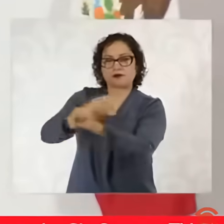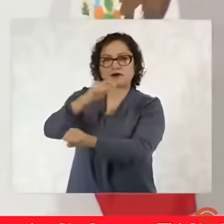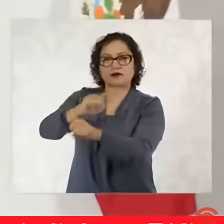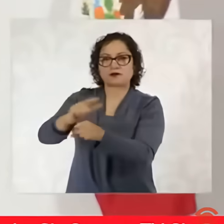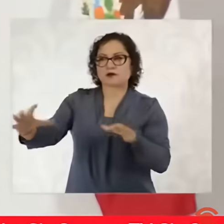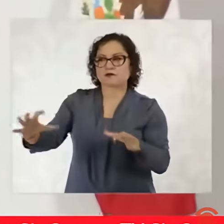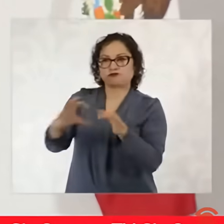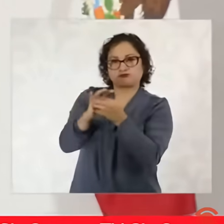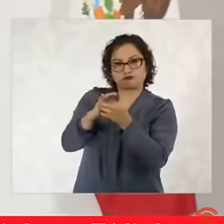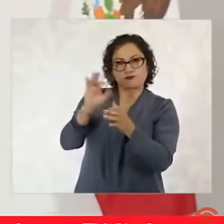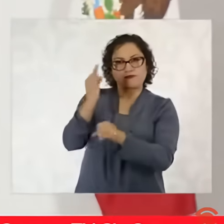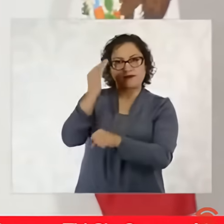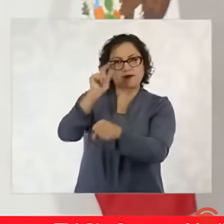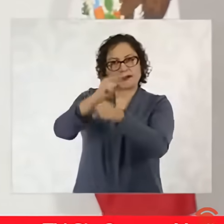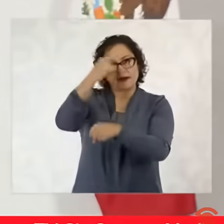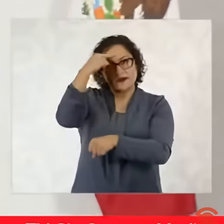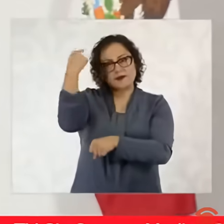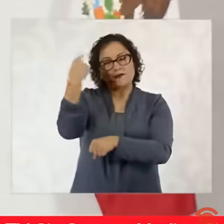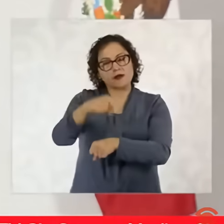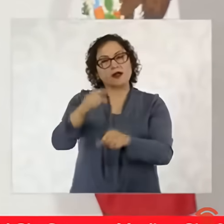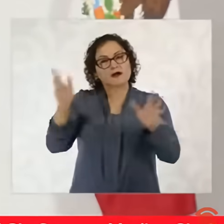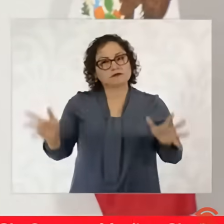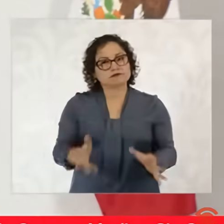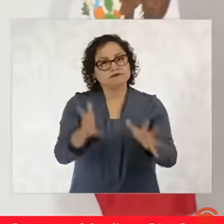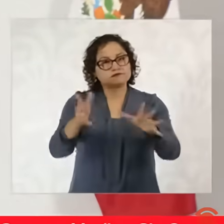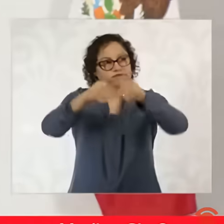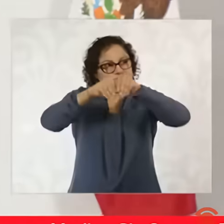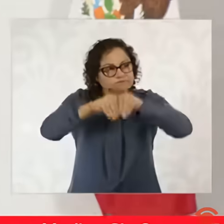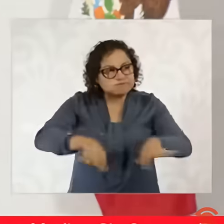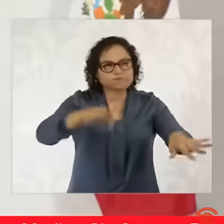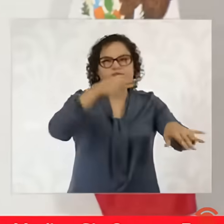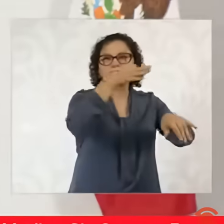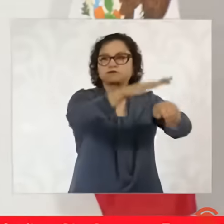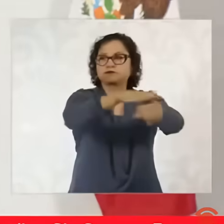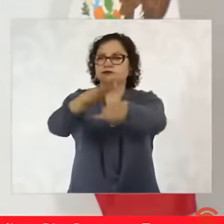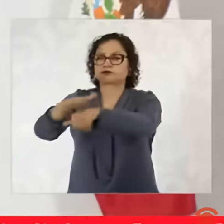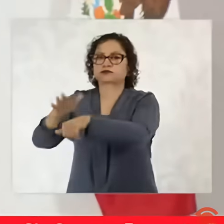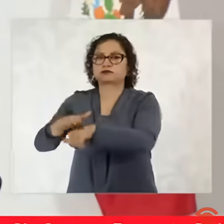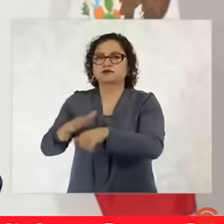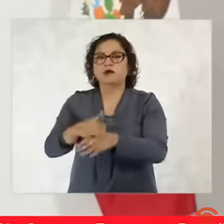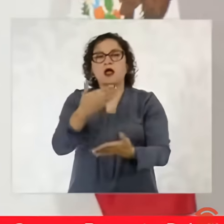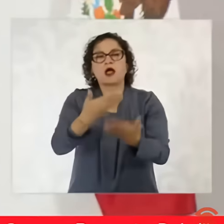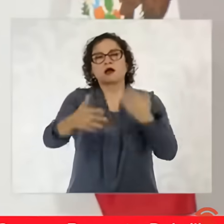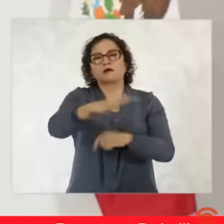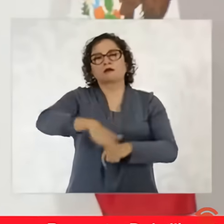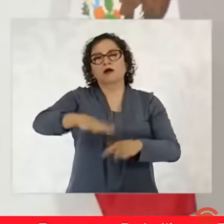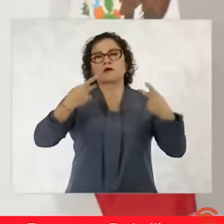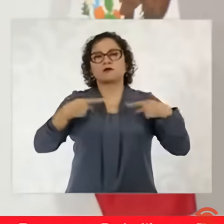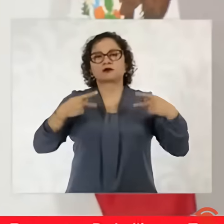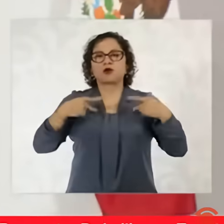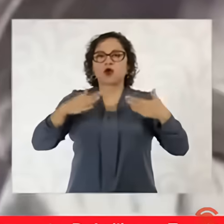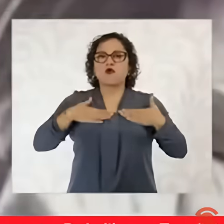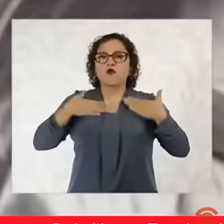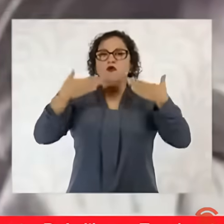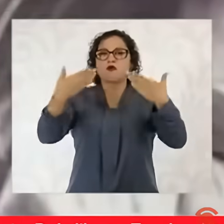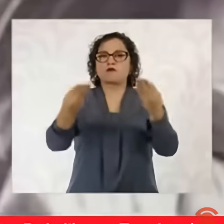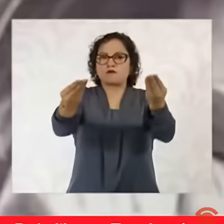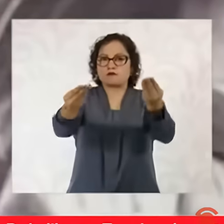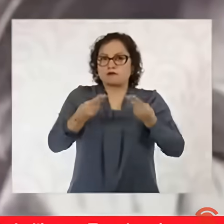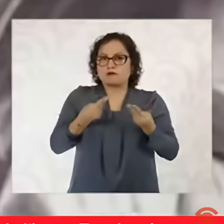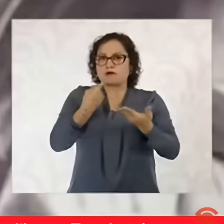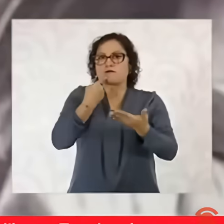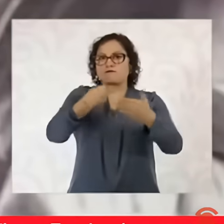en marcha una amplia campaña de prevención y gracias a la confianza de la ciudadanía para denunciar, en este periodo se recibieron más